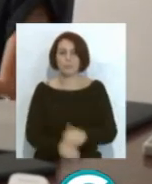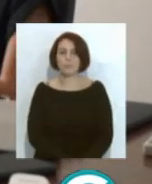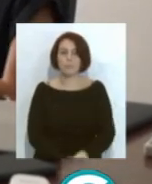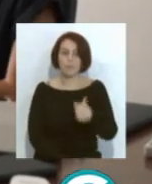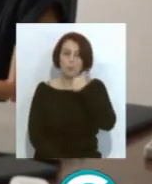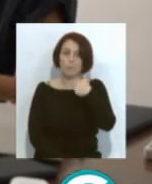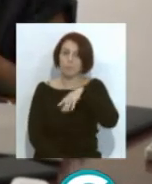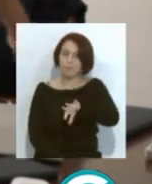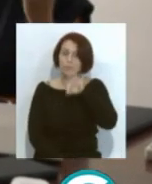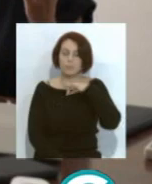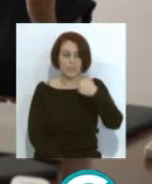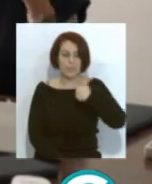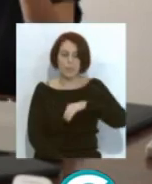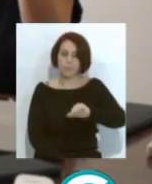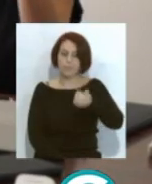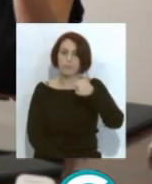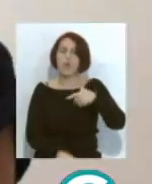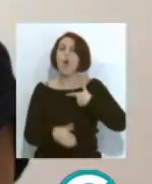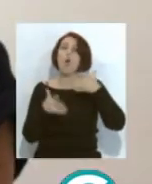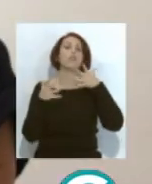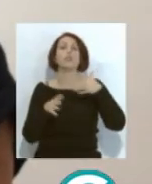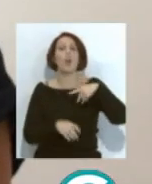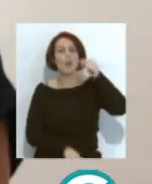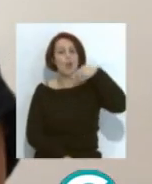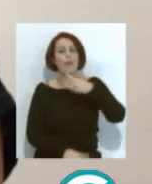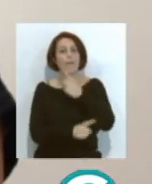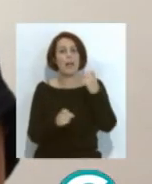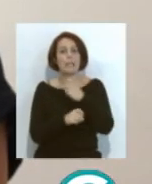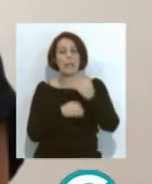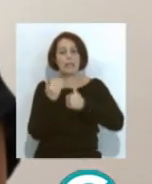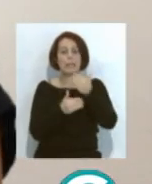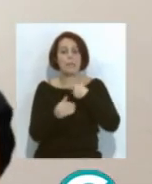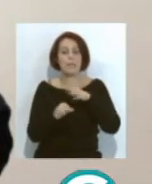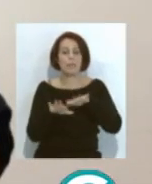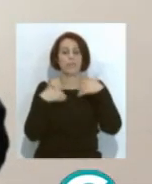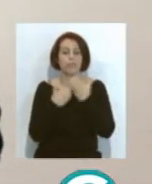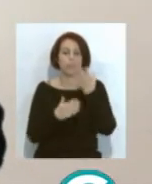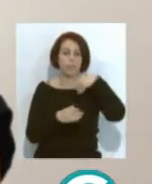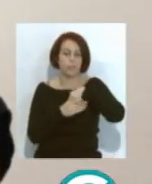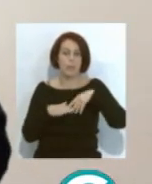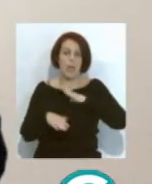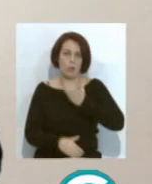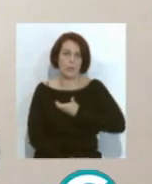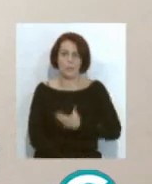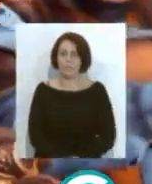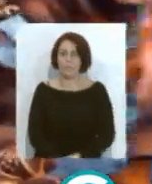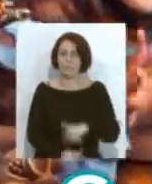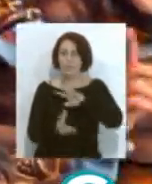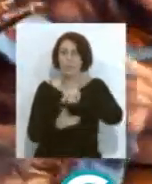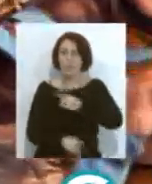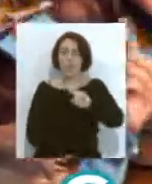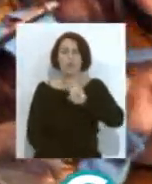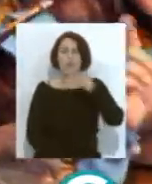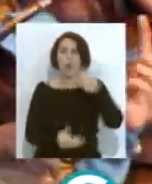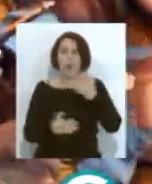esta decisión ya ha sido aprobada también por el Consejo Rector y falta su trámite en pleno. Y vamos con otra de las noticias, y es